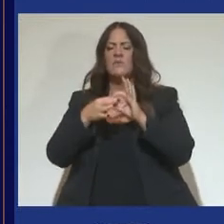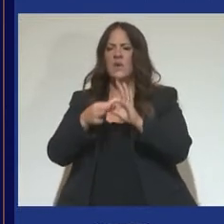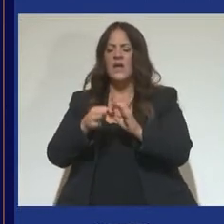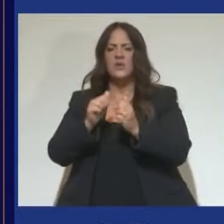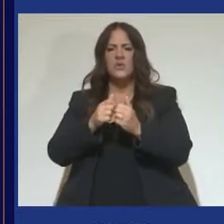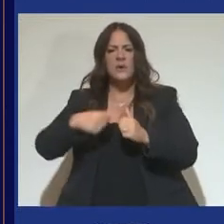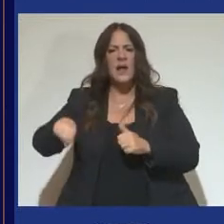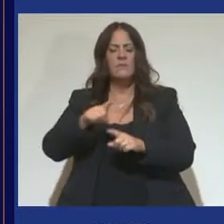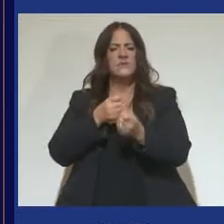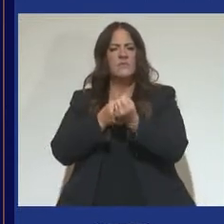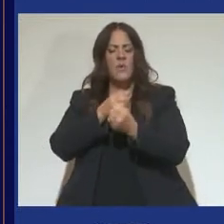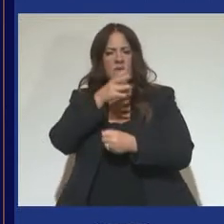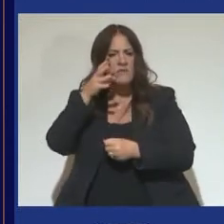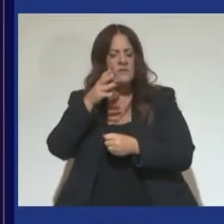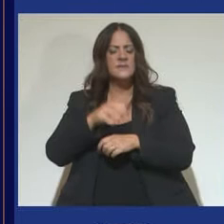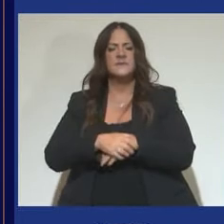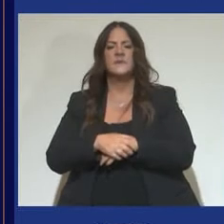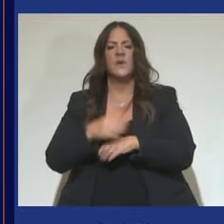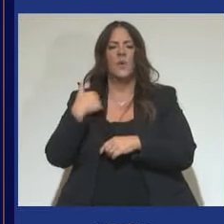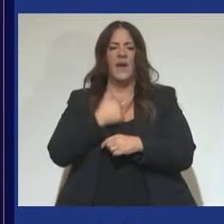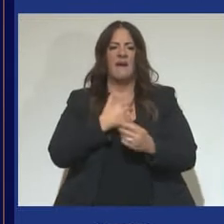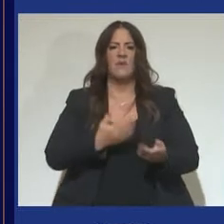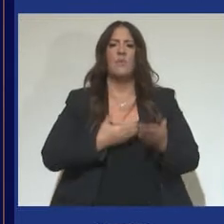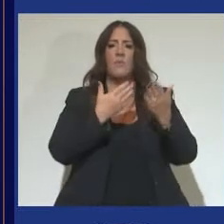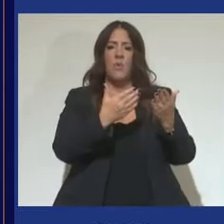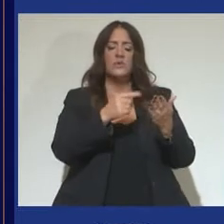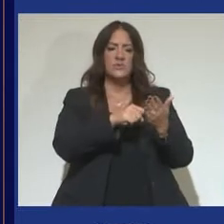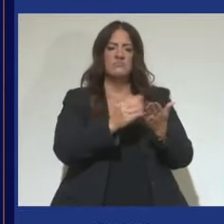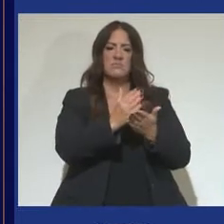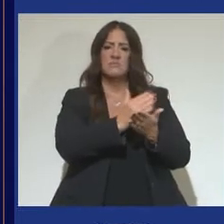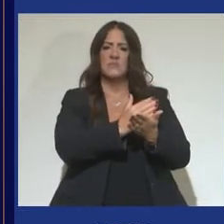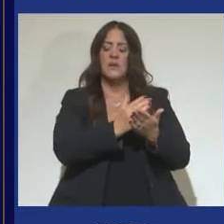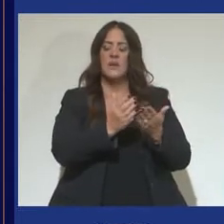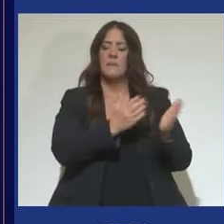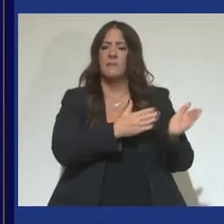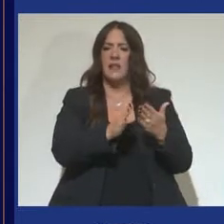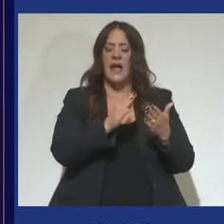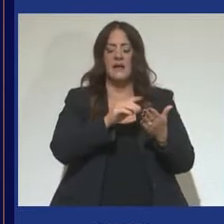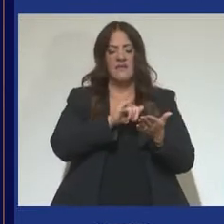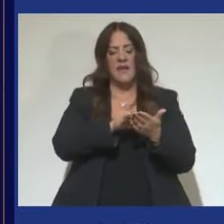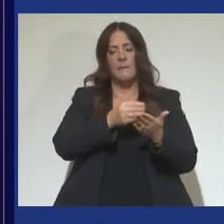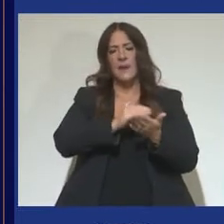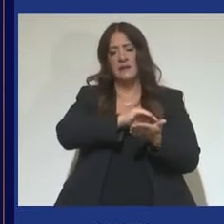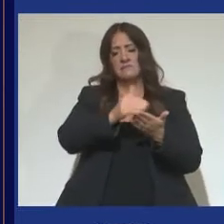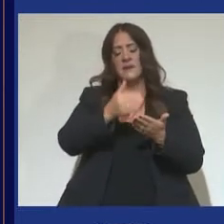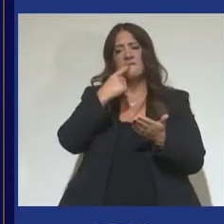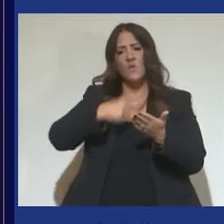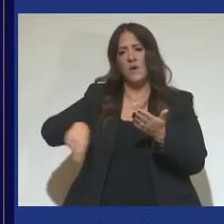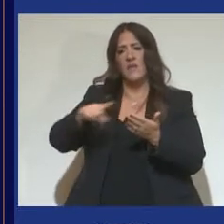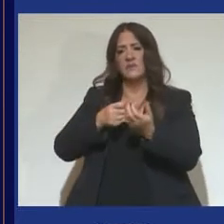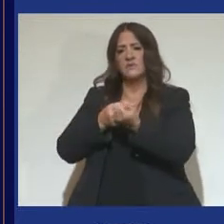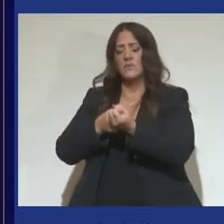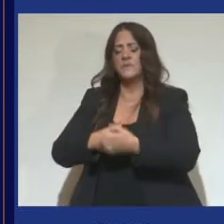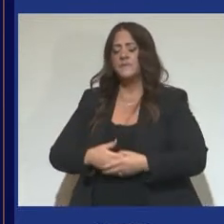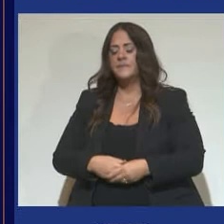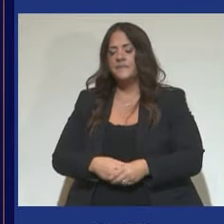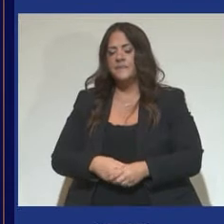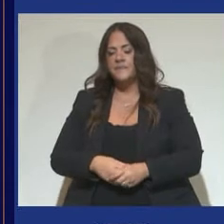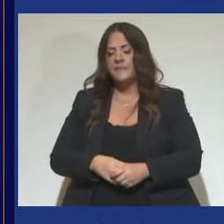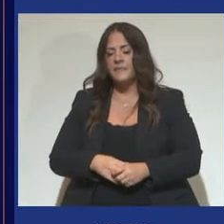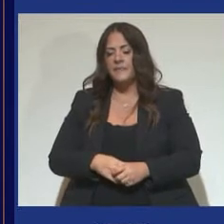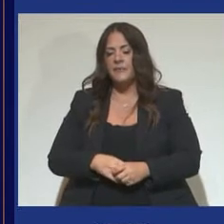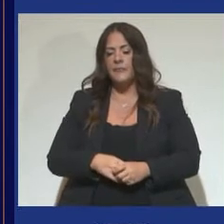respecto para la agricultura tenemos un plan o una propuesta y ahí está esa figura esa cifra de dinero